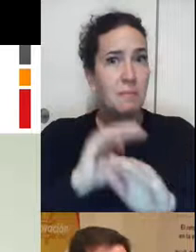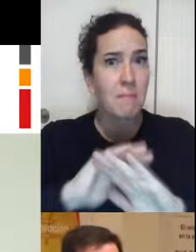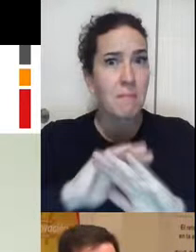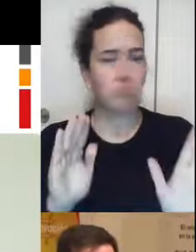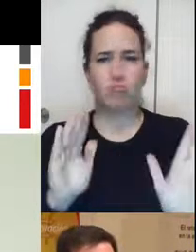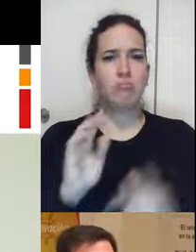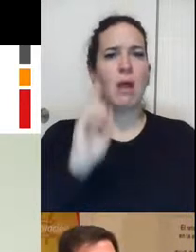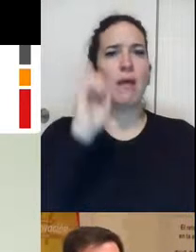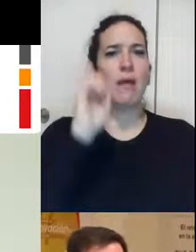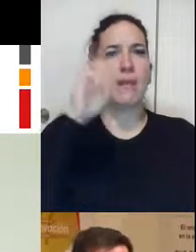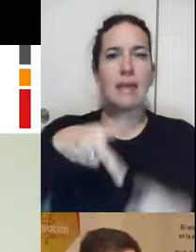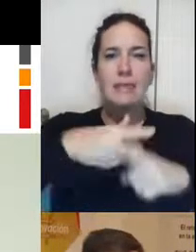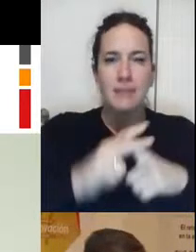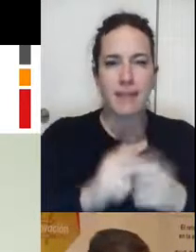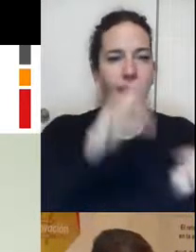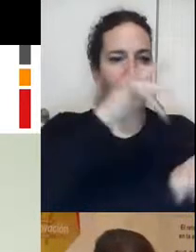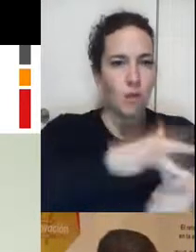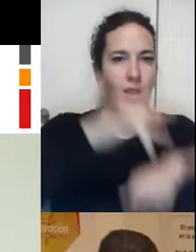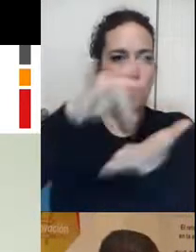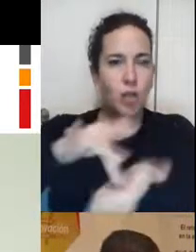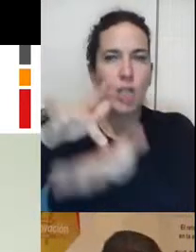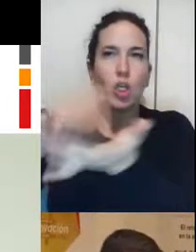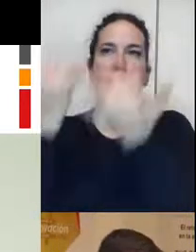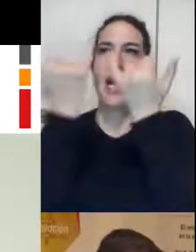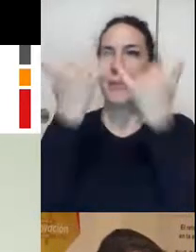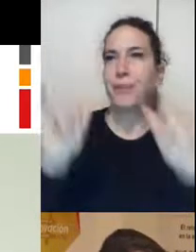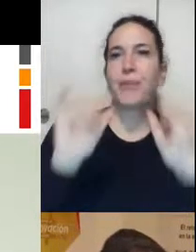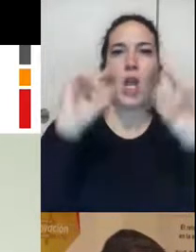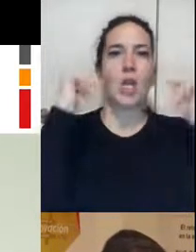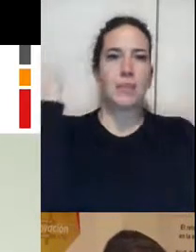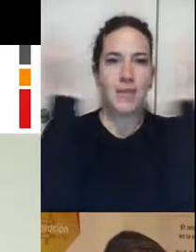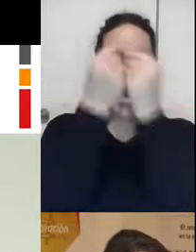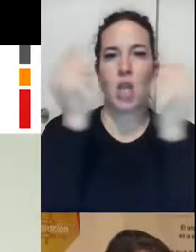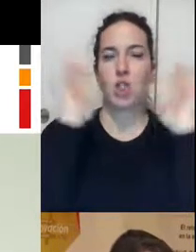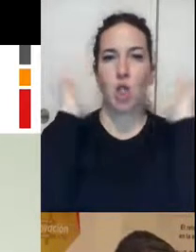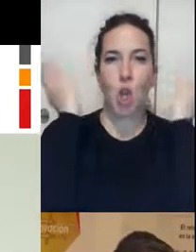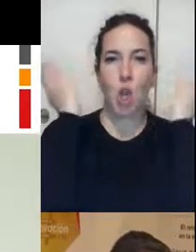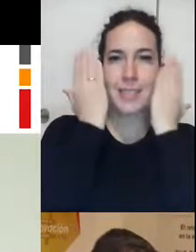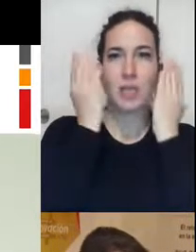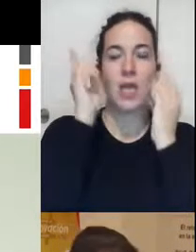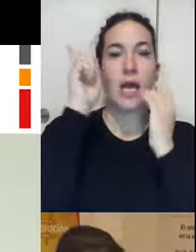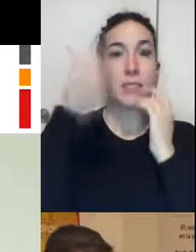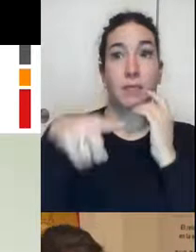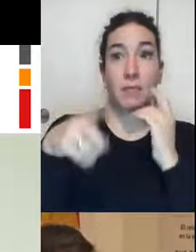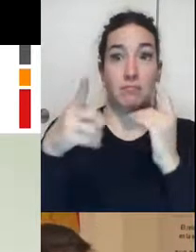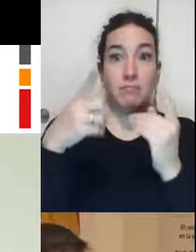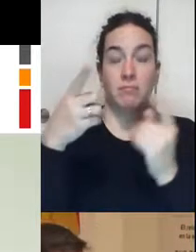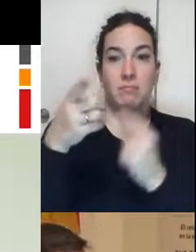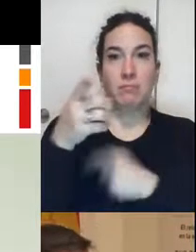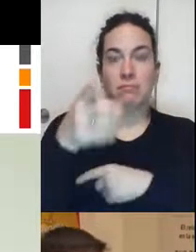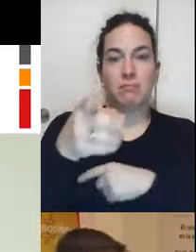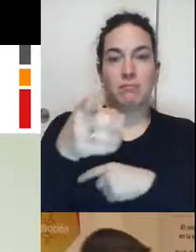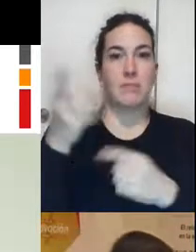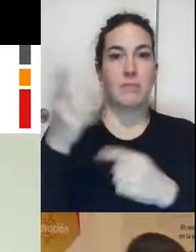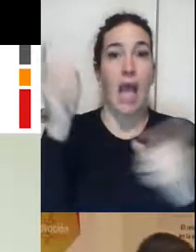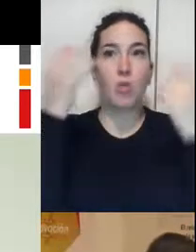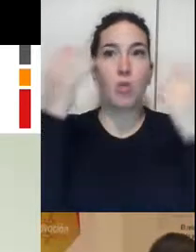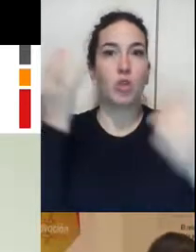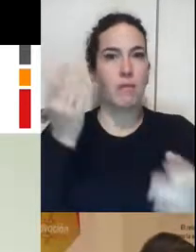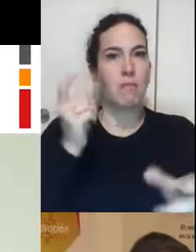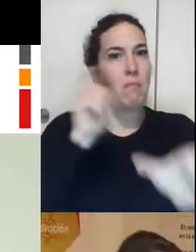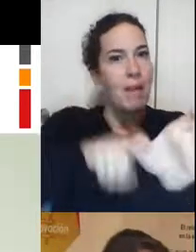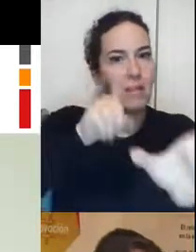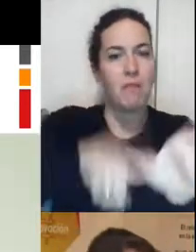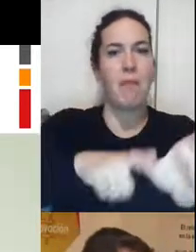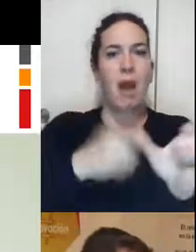una serie de talleres, jornadas, seminarios, congresos y actuaciones que los propios alumnos deben de hacer, presentar y exponer en